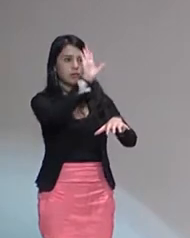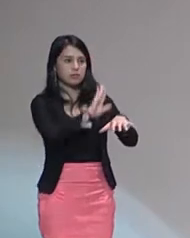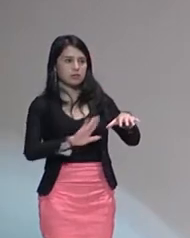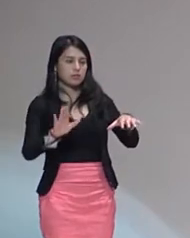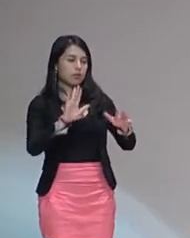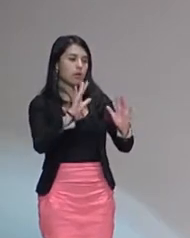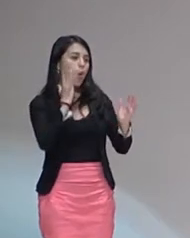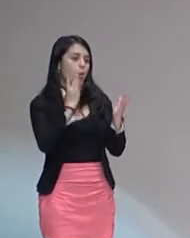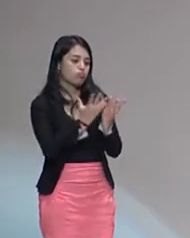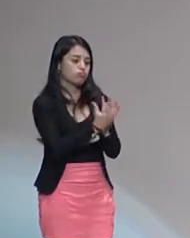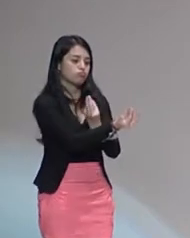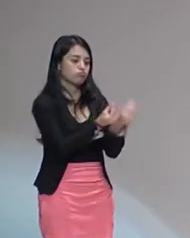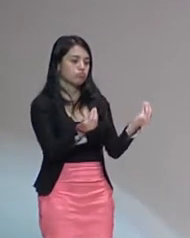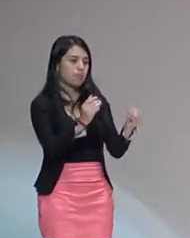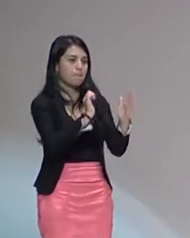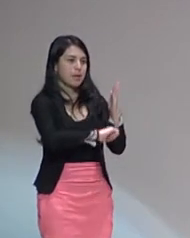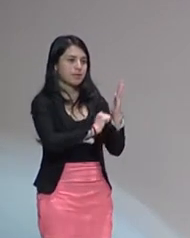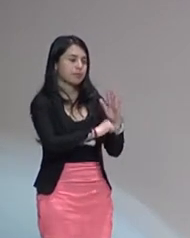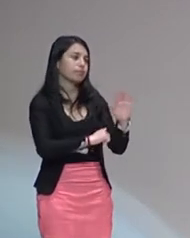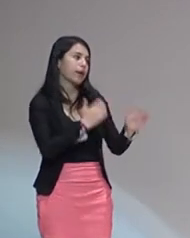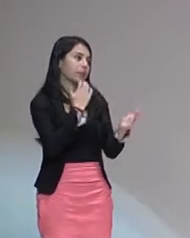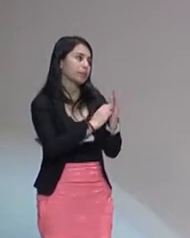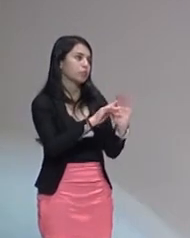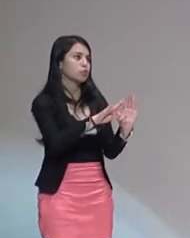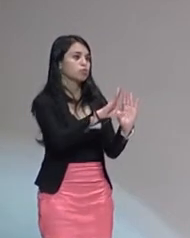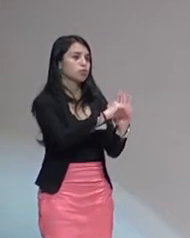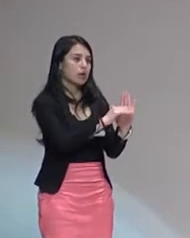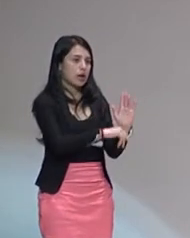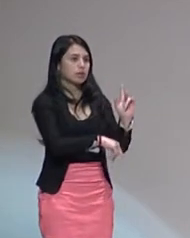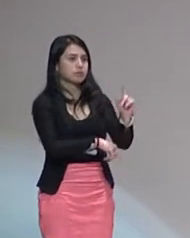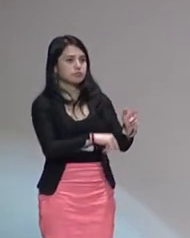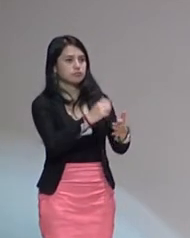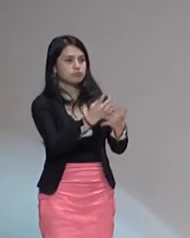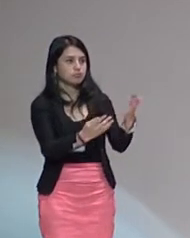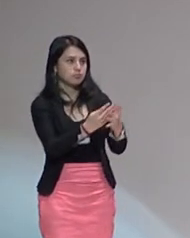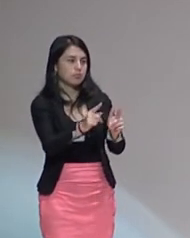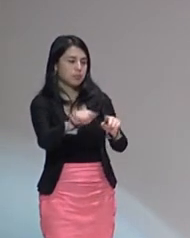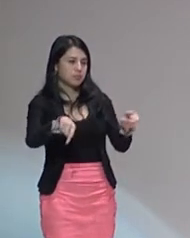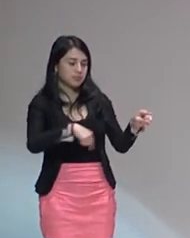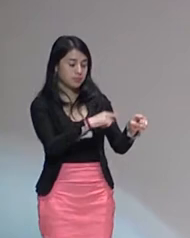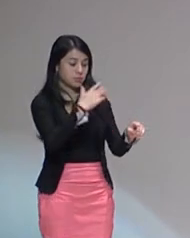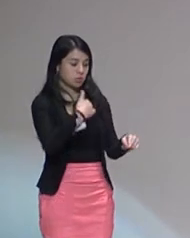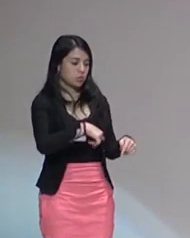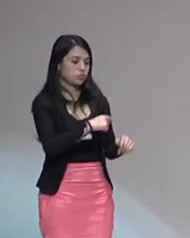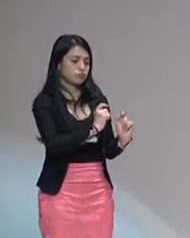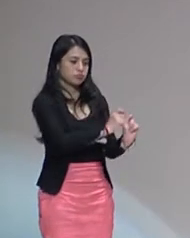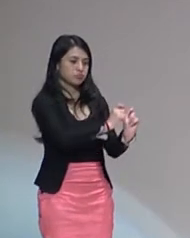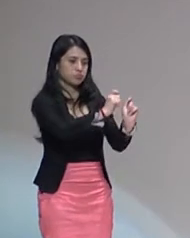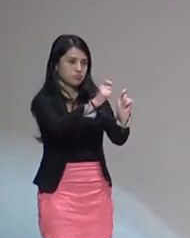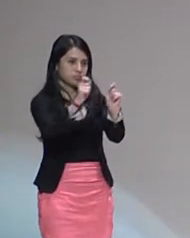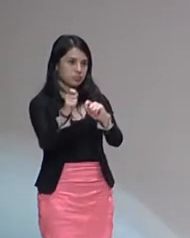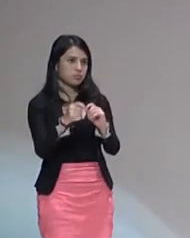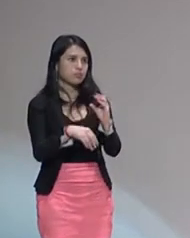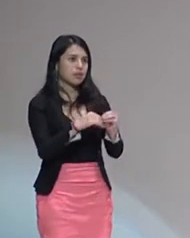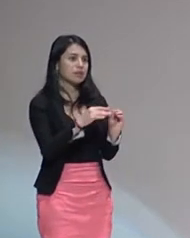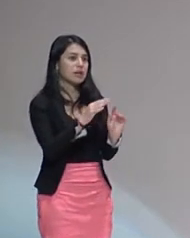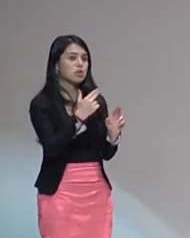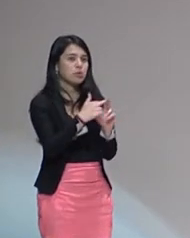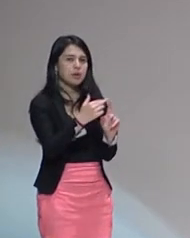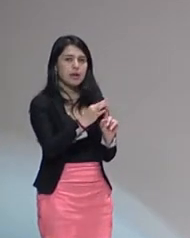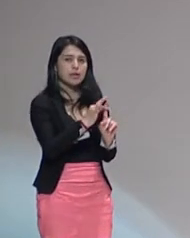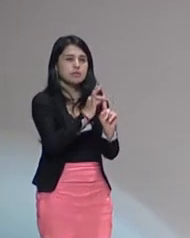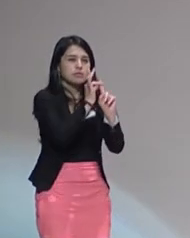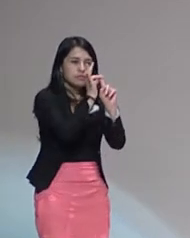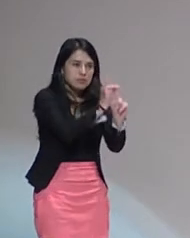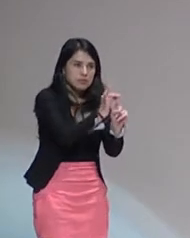las materias, departamento de ciencias sociales. Pero nosotros allá a cada departamento le dimos como un nombre en especial